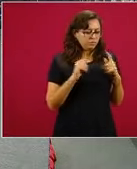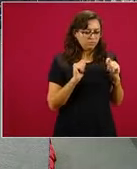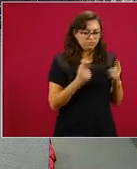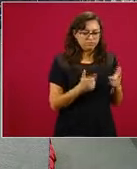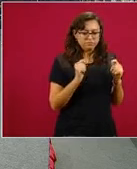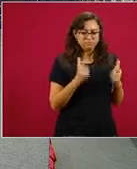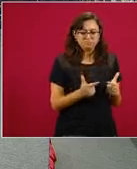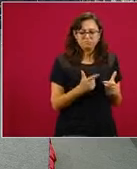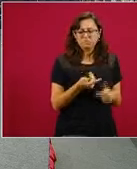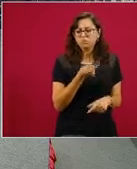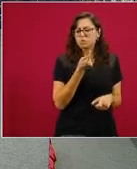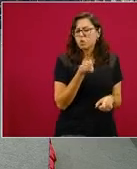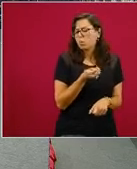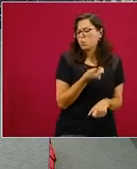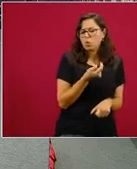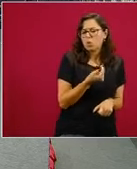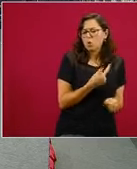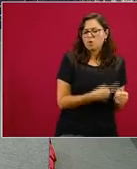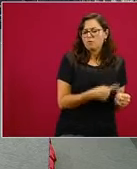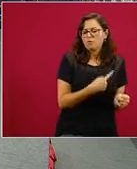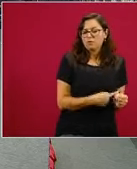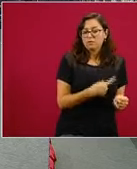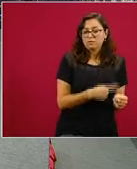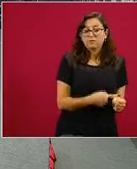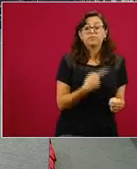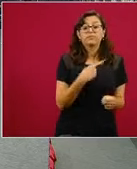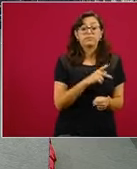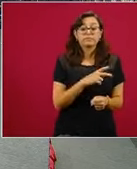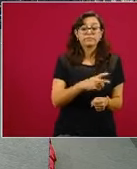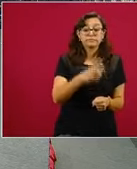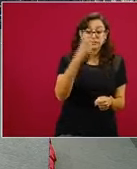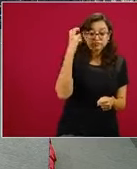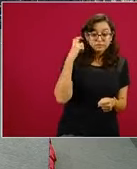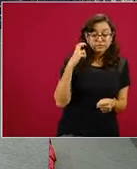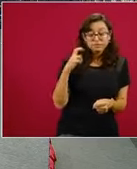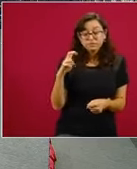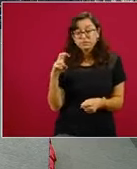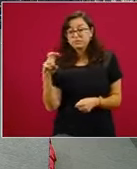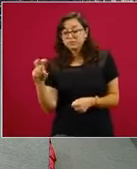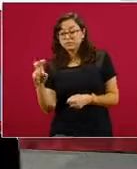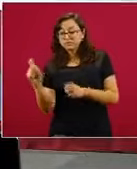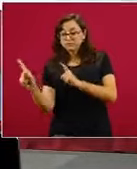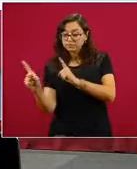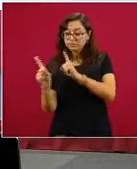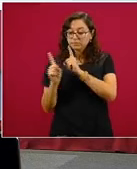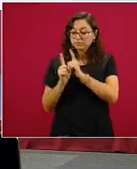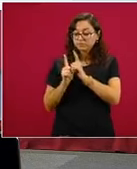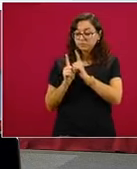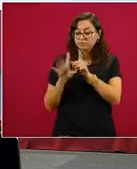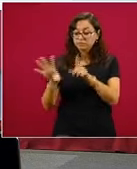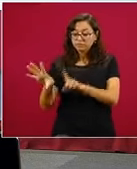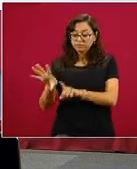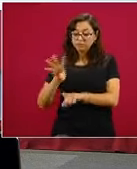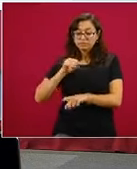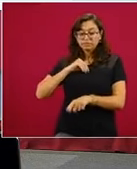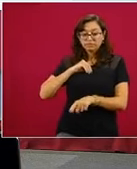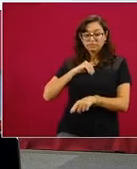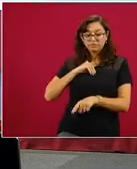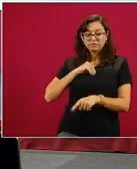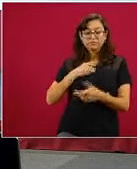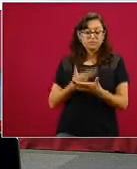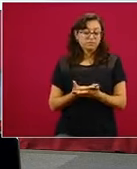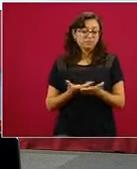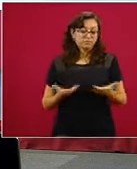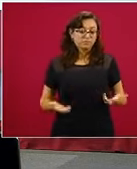tienen menor carga, pero si alguien viaja y en ese trayecto yo tengo contacto, dadas las relaciones que hoy en día se